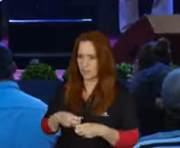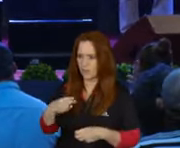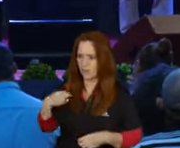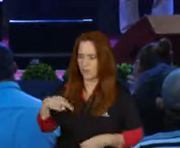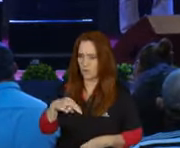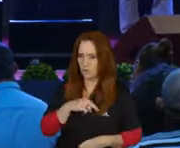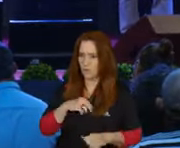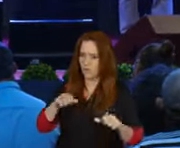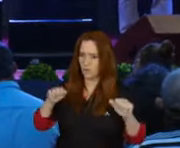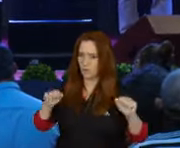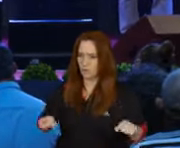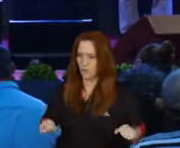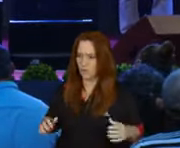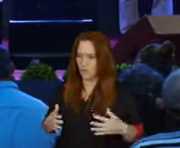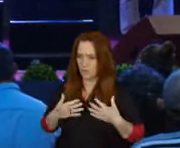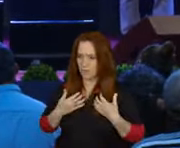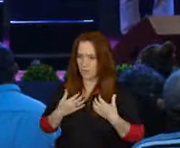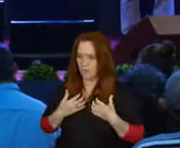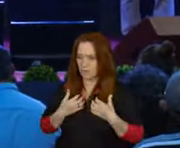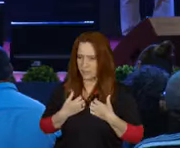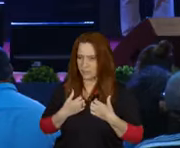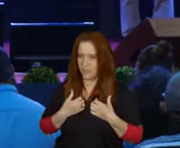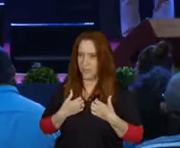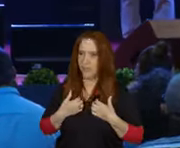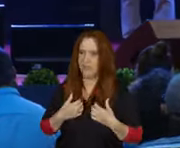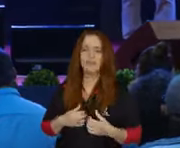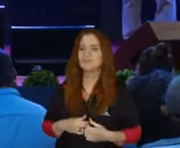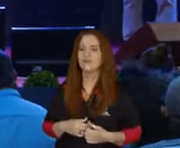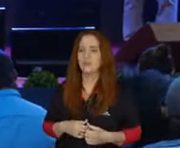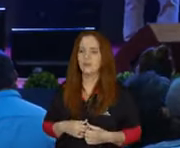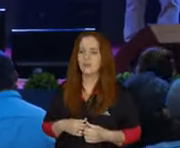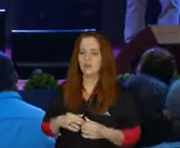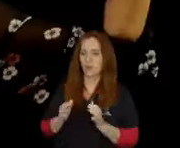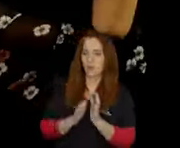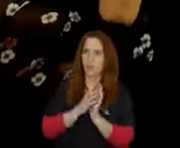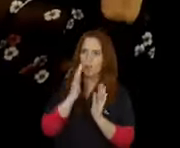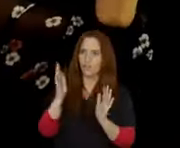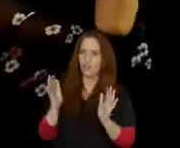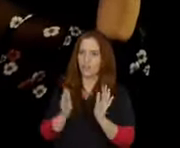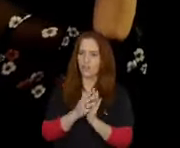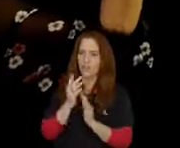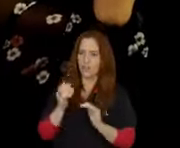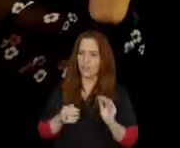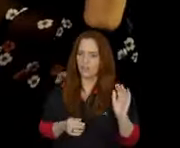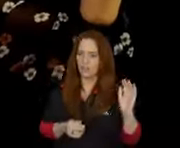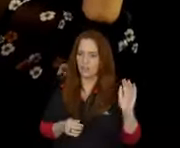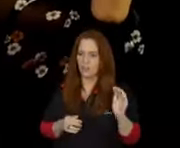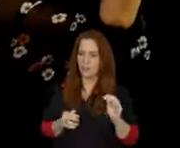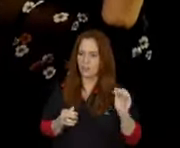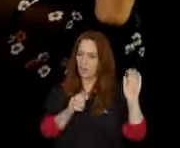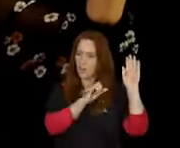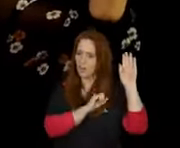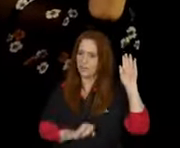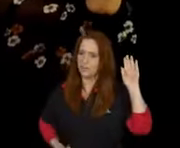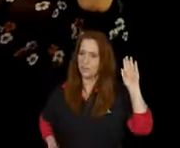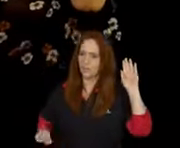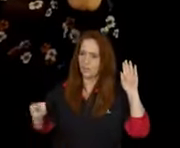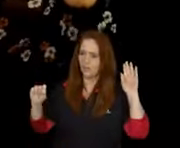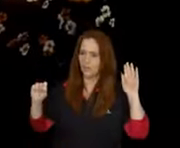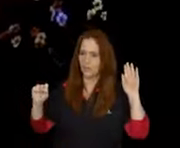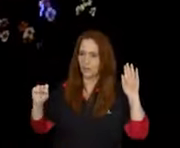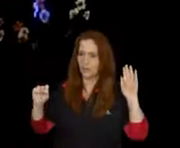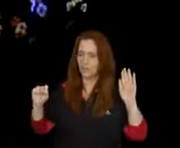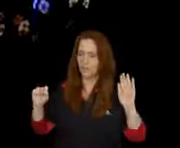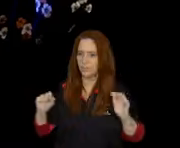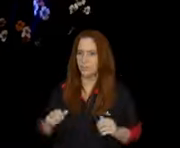Solamente adorando y glorificando al Señor. Así que iglesia, estamos siendo bien preparados para lo que viene,